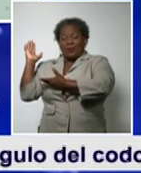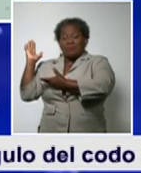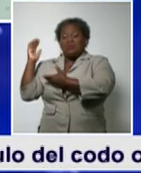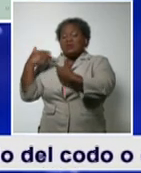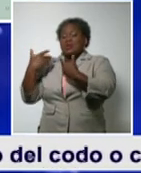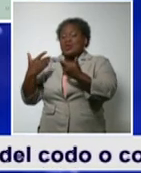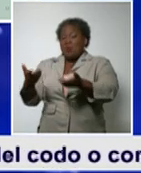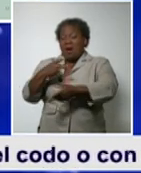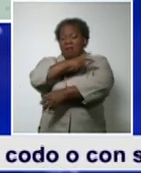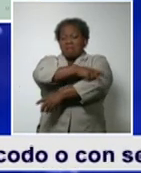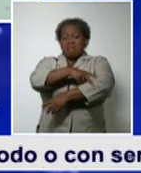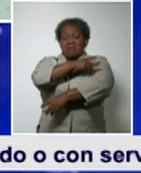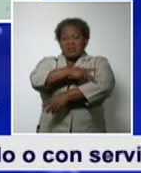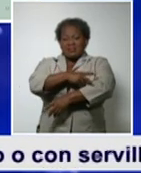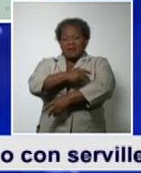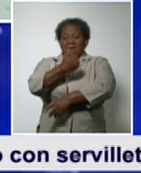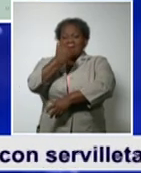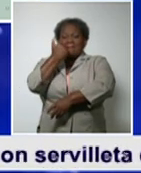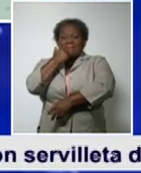de fallecidos.